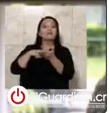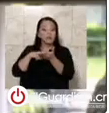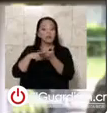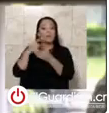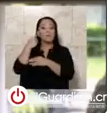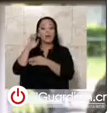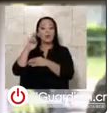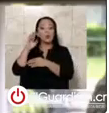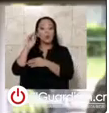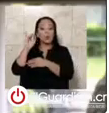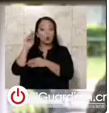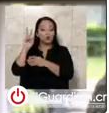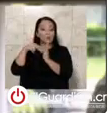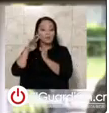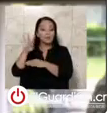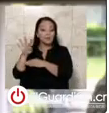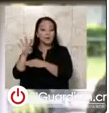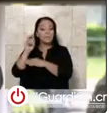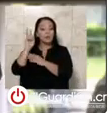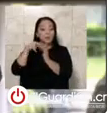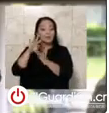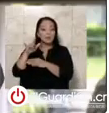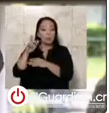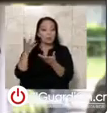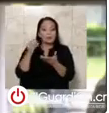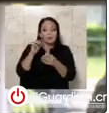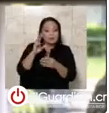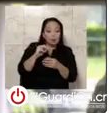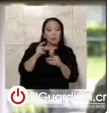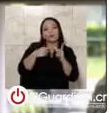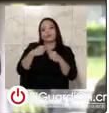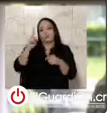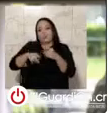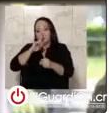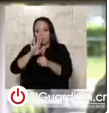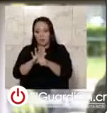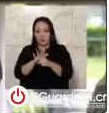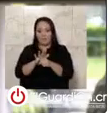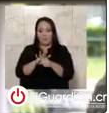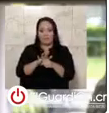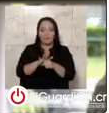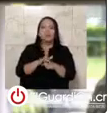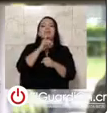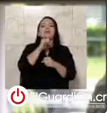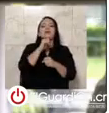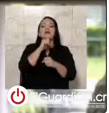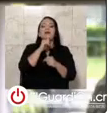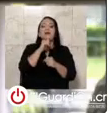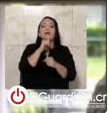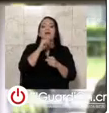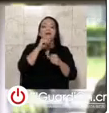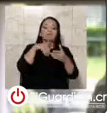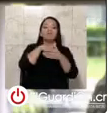en el 2025, no lo vamos a poder cumplir. Y entonces los que nos obligan a nosotros o nos ponen una meta son los mismos que están poniéndonos una piedra en